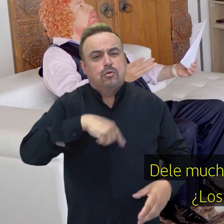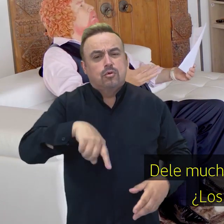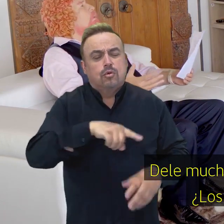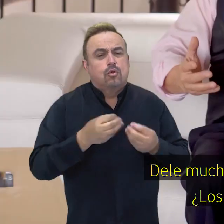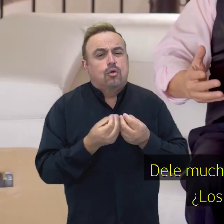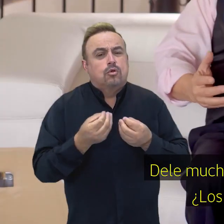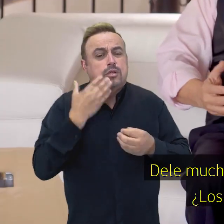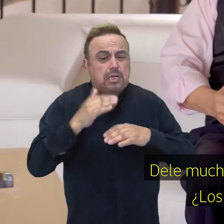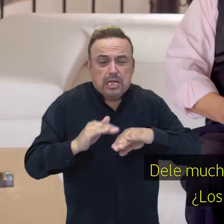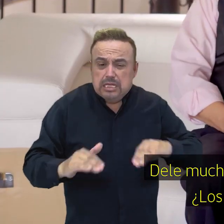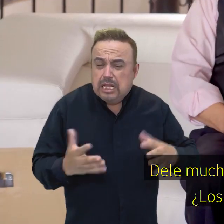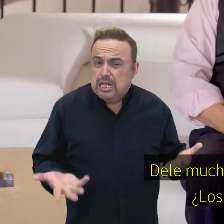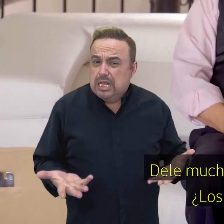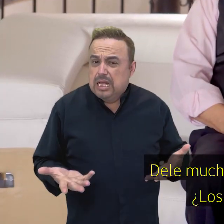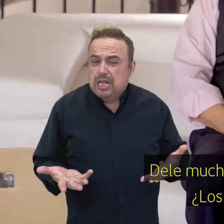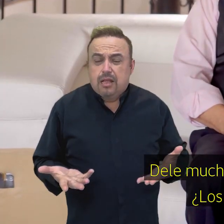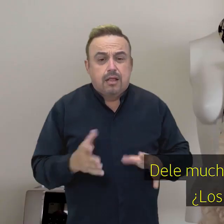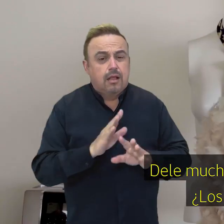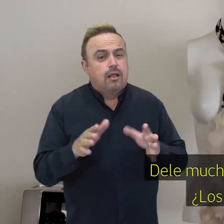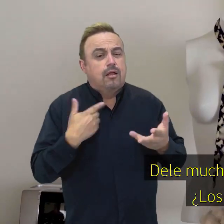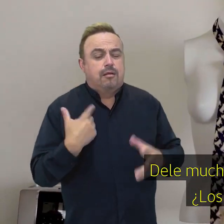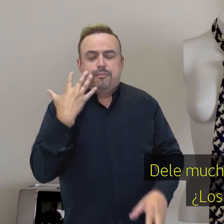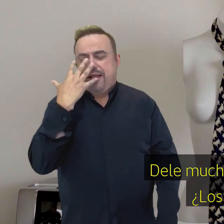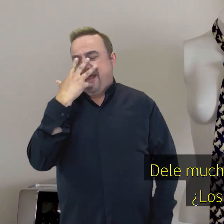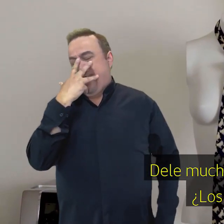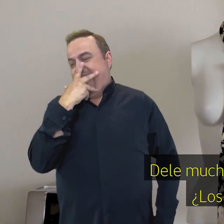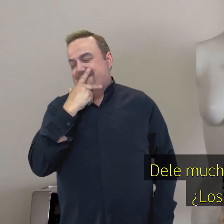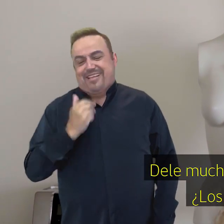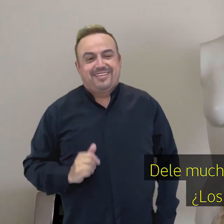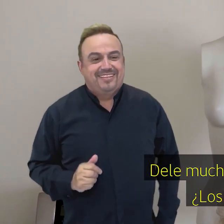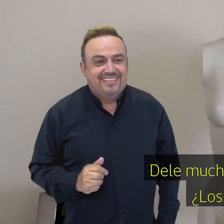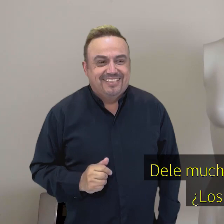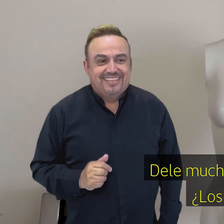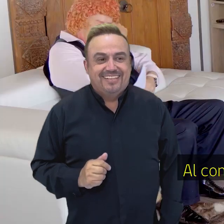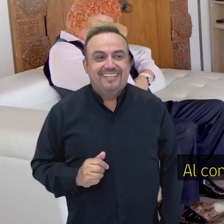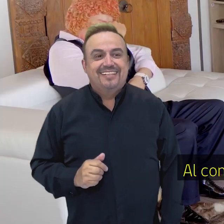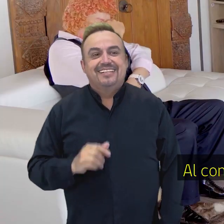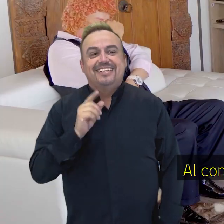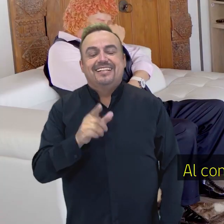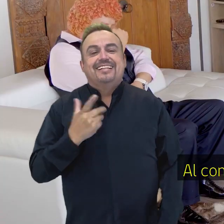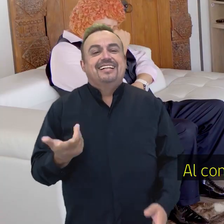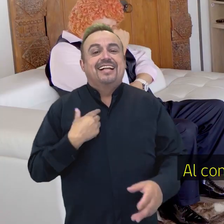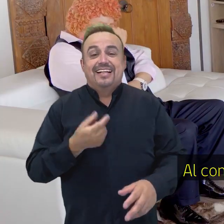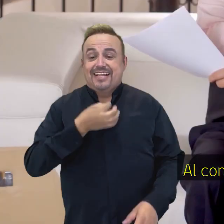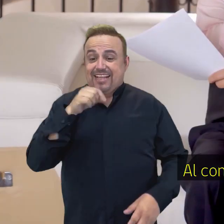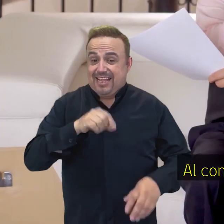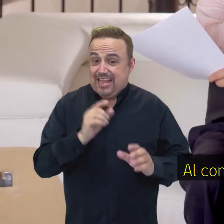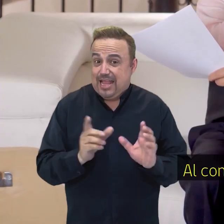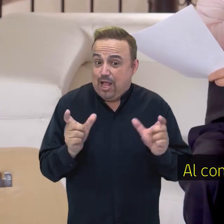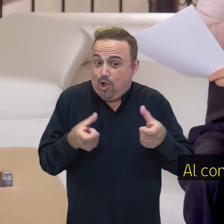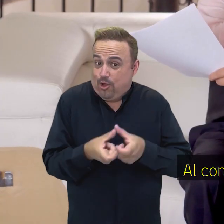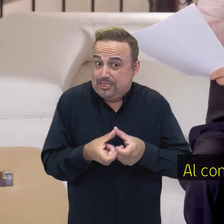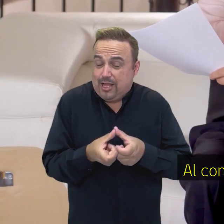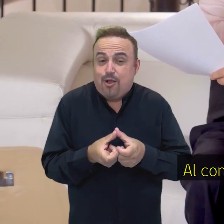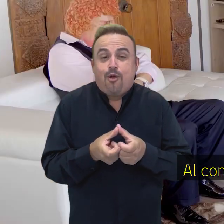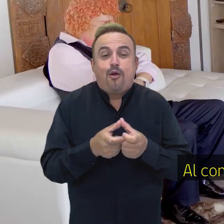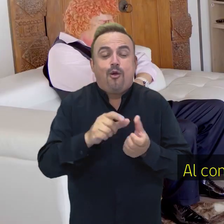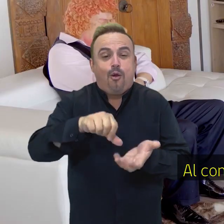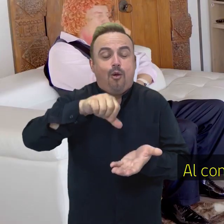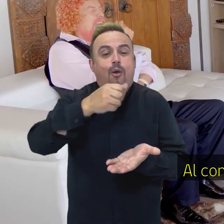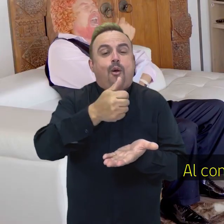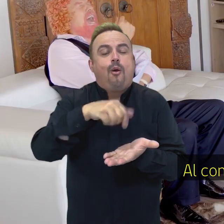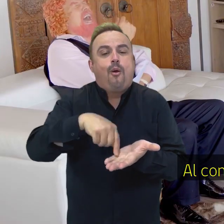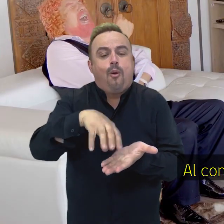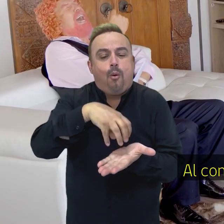cogió Goja. Con niños bien, Jesco, que es maravilloso. Al consejo comunal de Javier de Obra